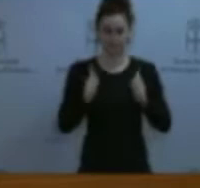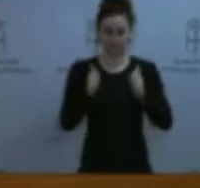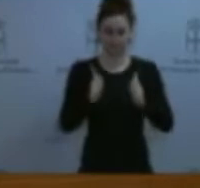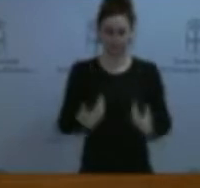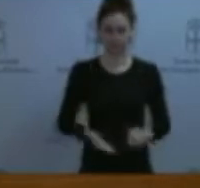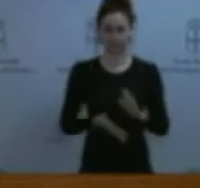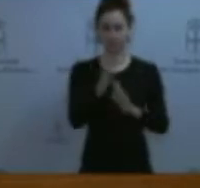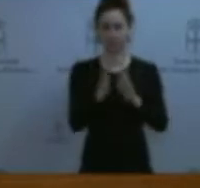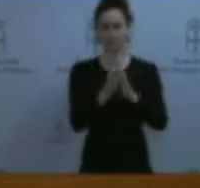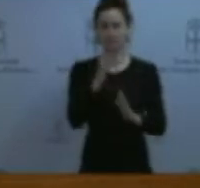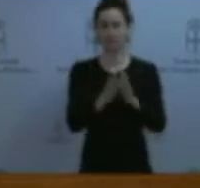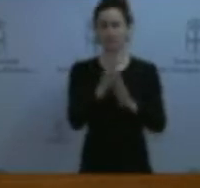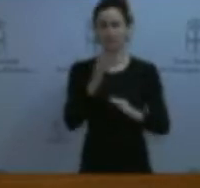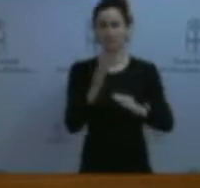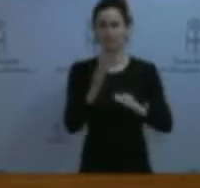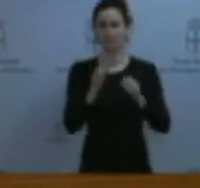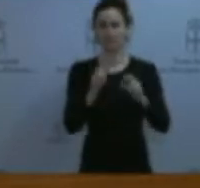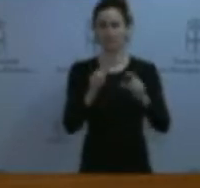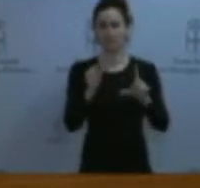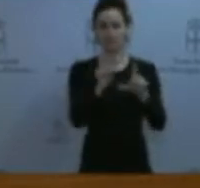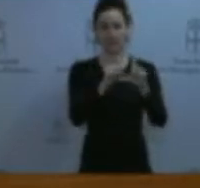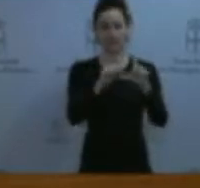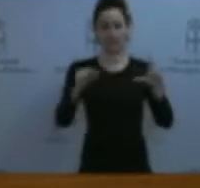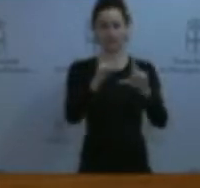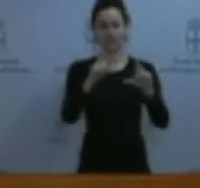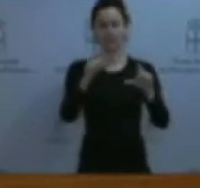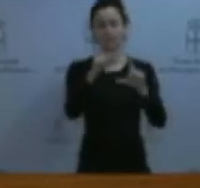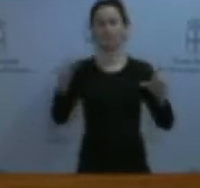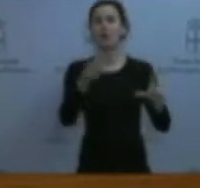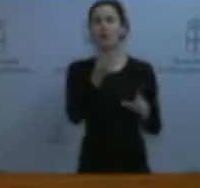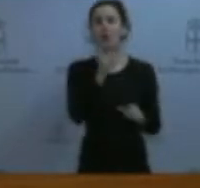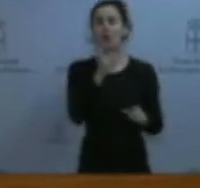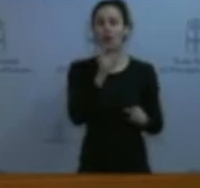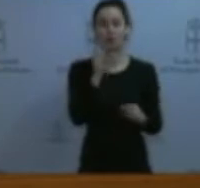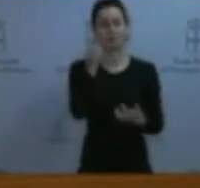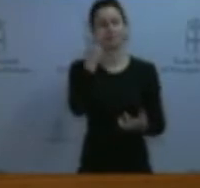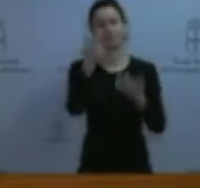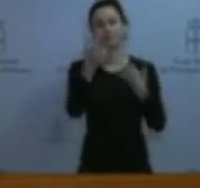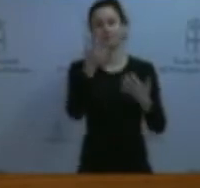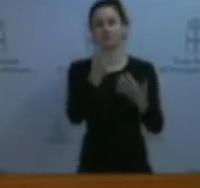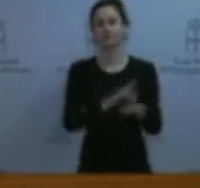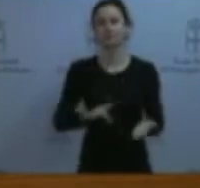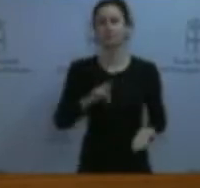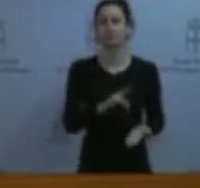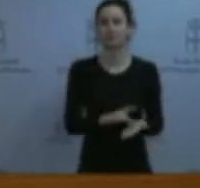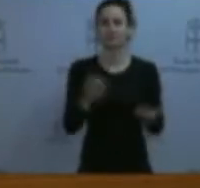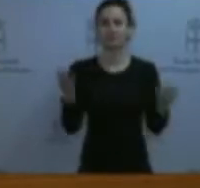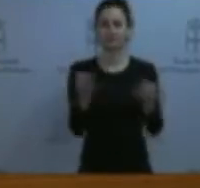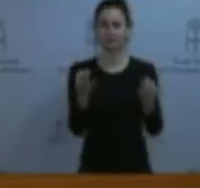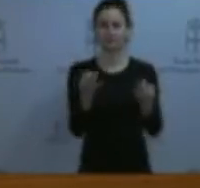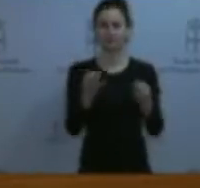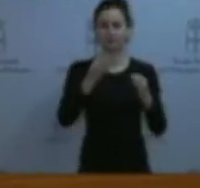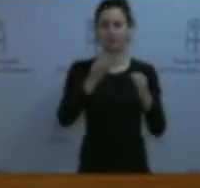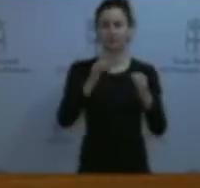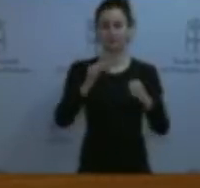tendencia, vemos claramente cómo lo que hace es bajar el índice de